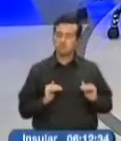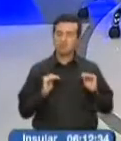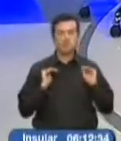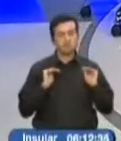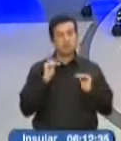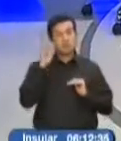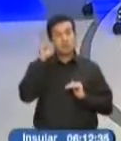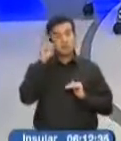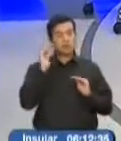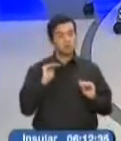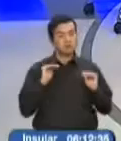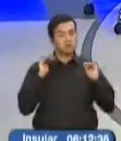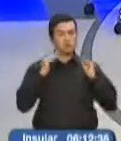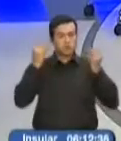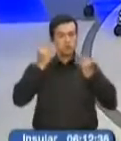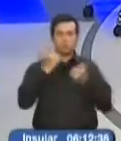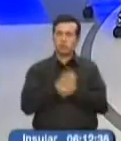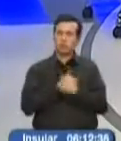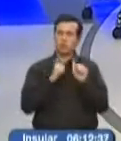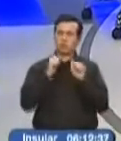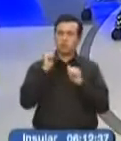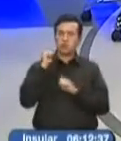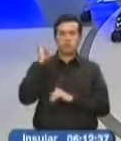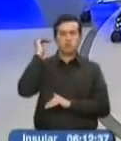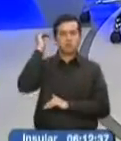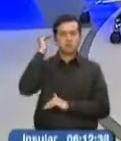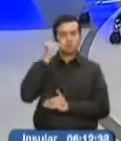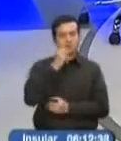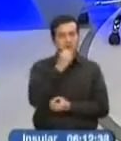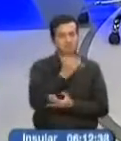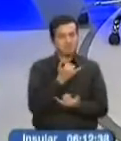o mejor dicho, obtendremos la verdadera autonomía política que ustedes han hablado el día de hoy.